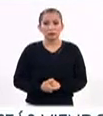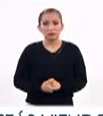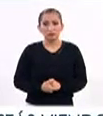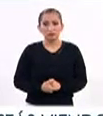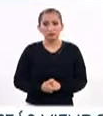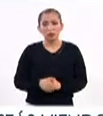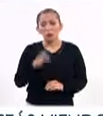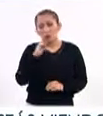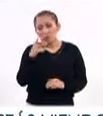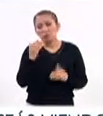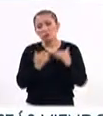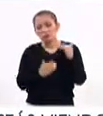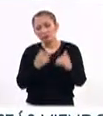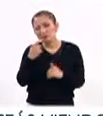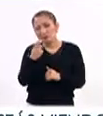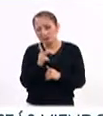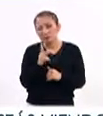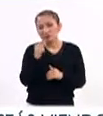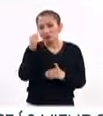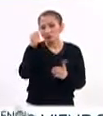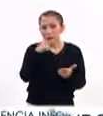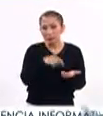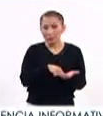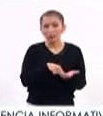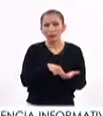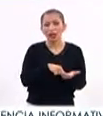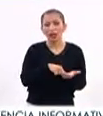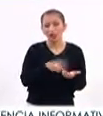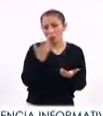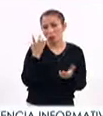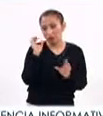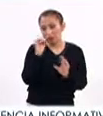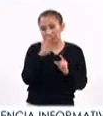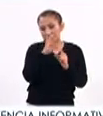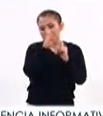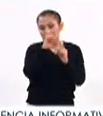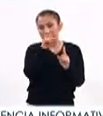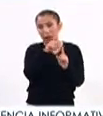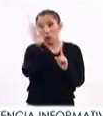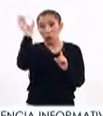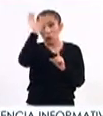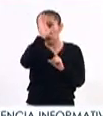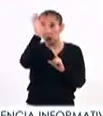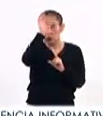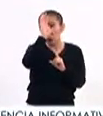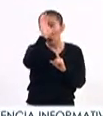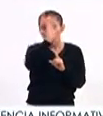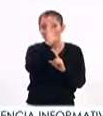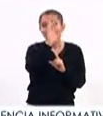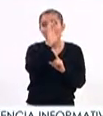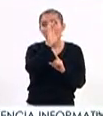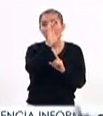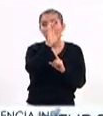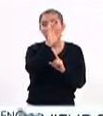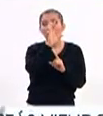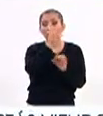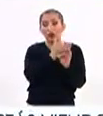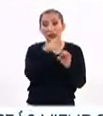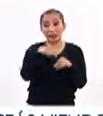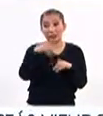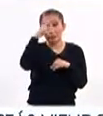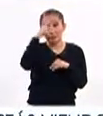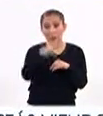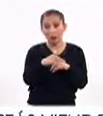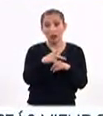Vamos un poco mejor, pero creo que cabe la pena resaltar que la cultura y ahorita en el